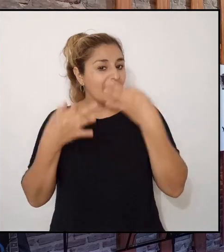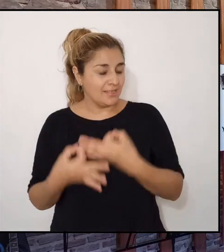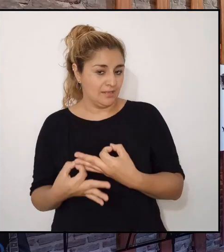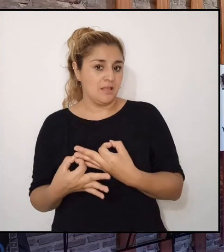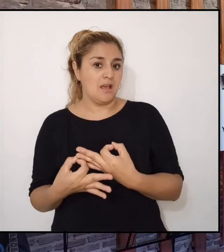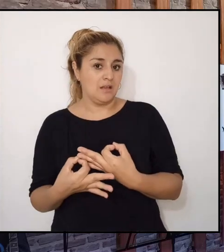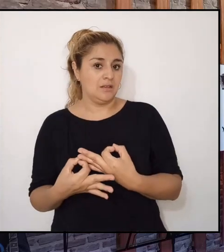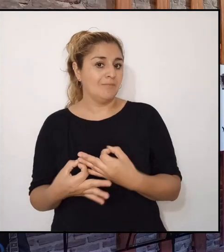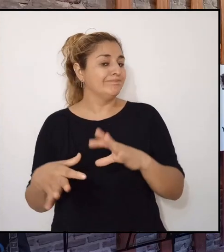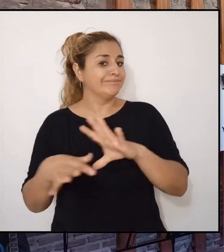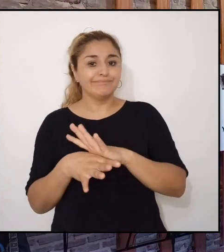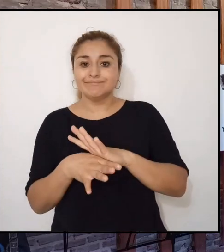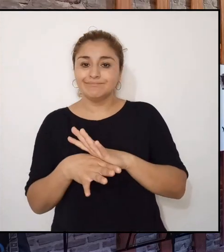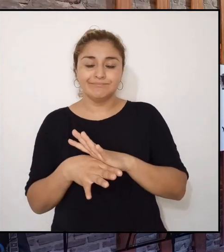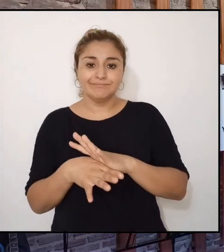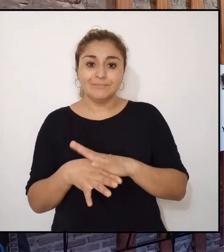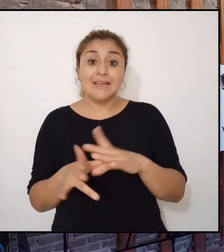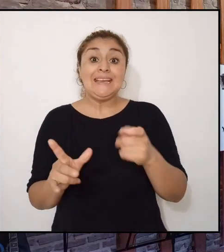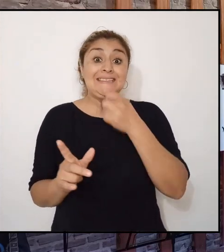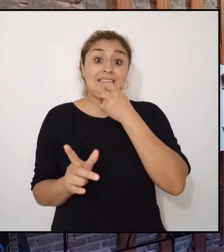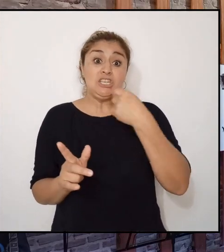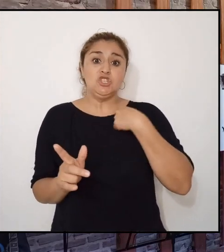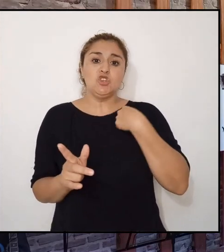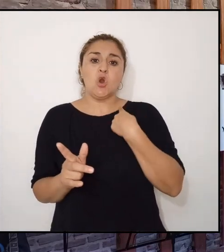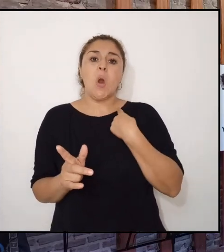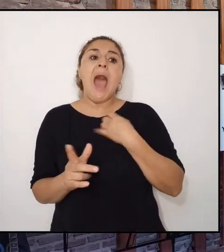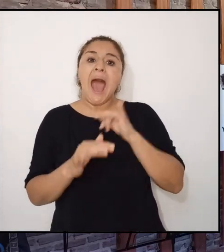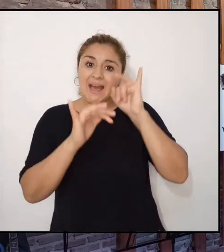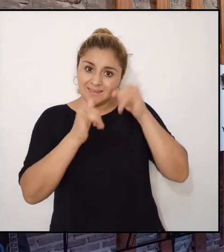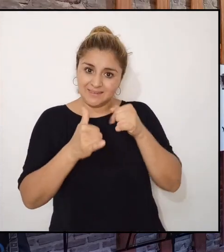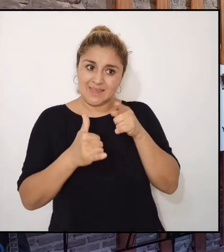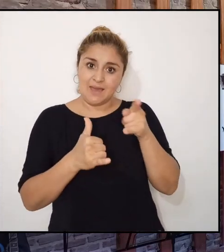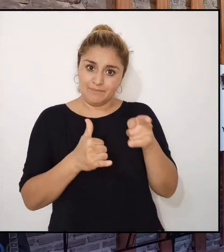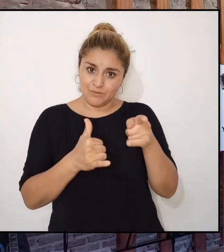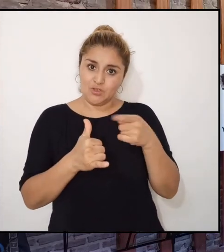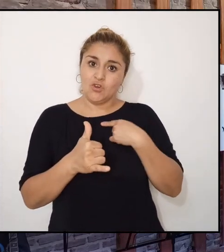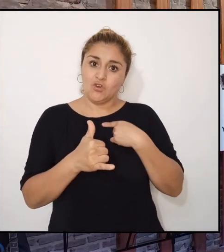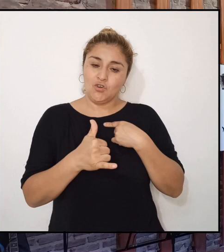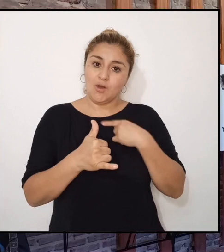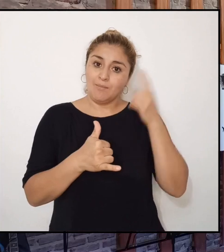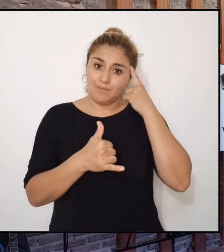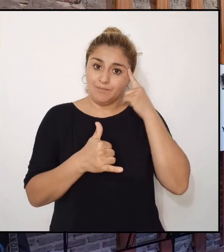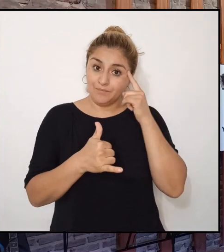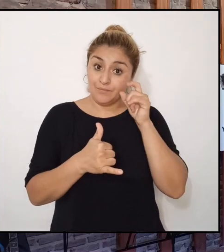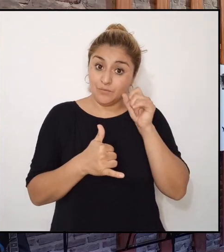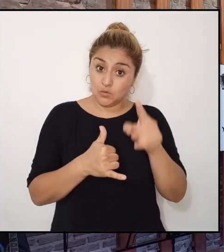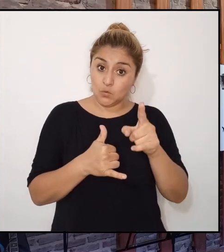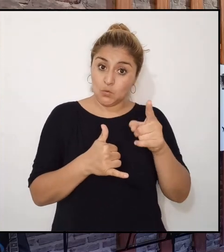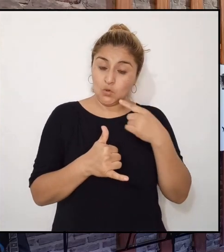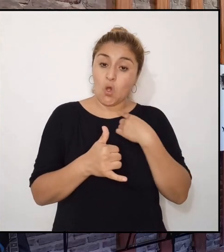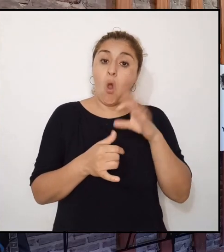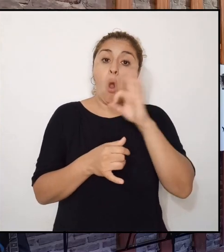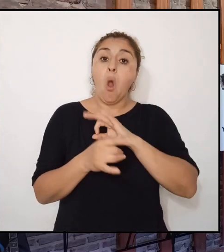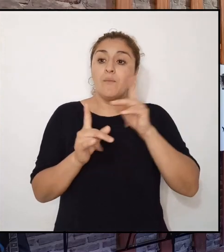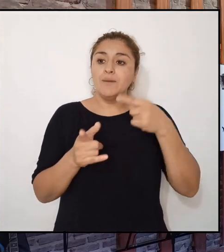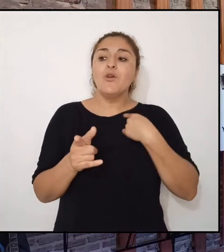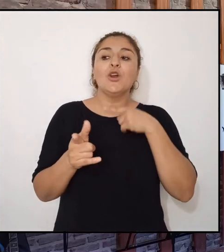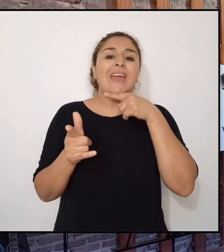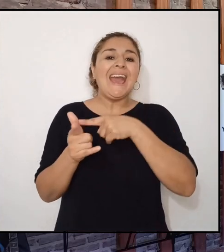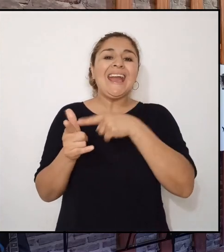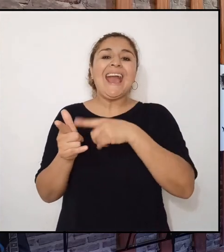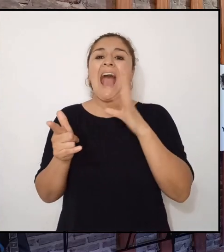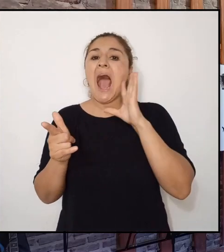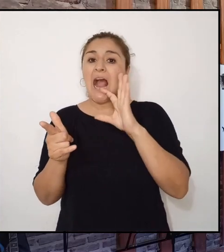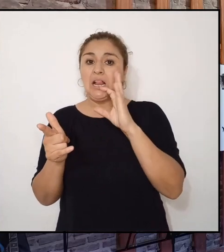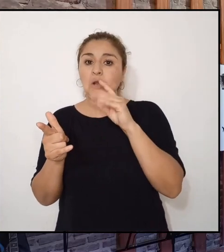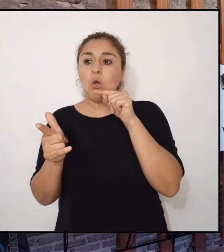verdad. Porque si yo admito que hay una cuestión científica que la Biblia dice erróneamente, entonces yo voy a decir que esto no es